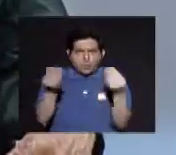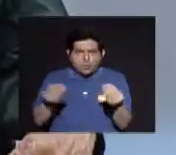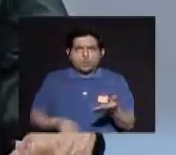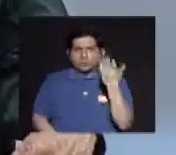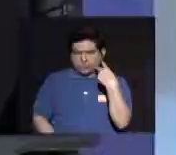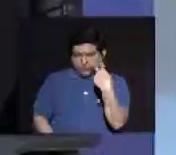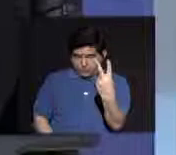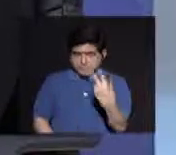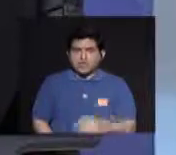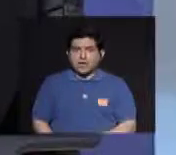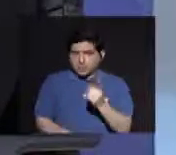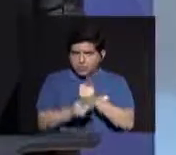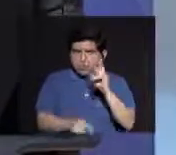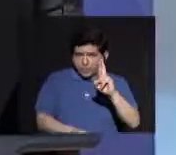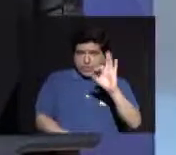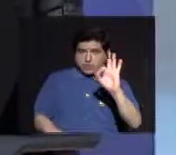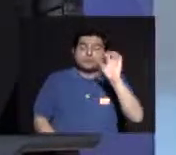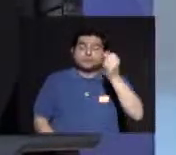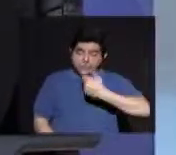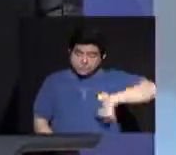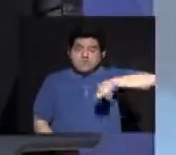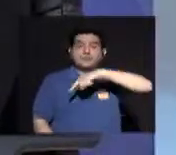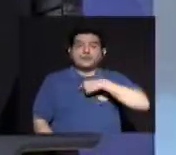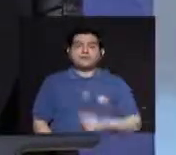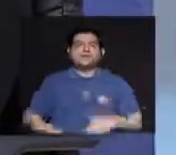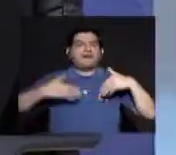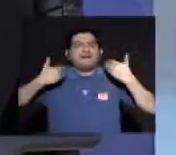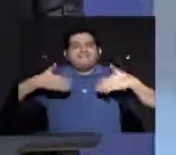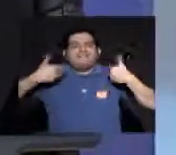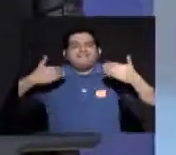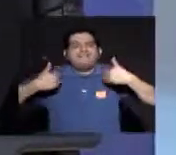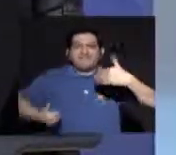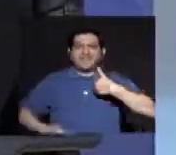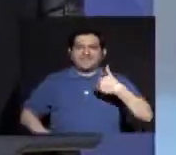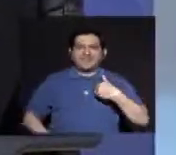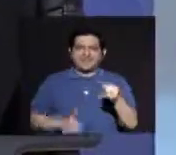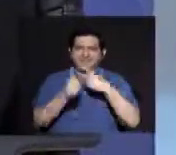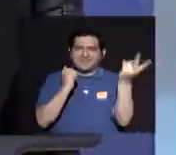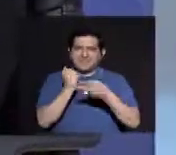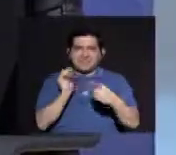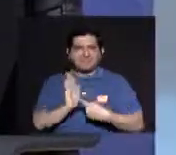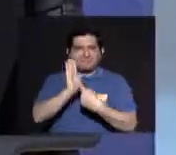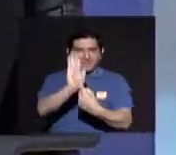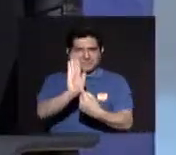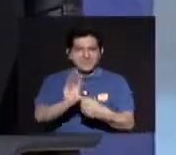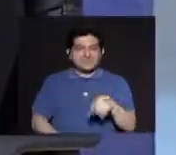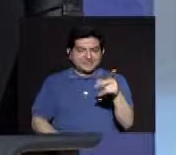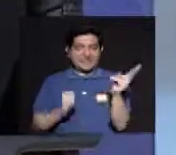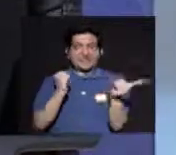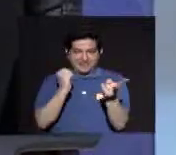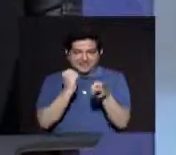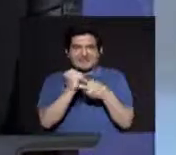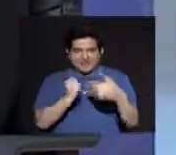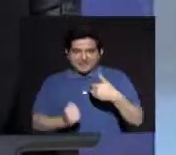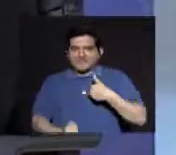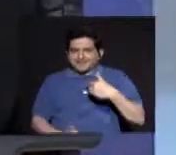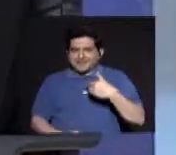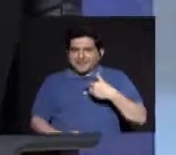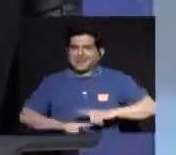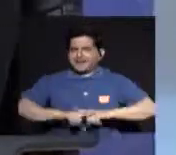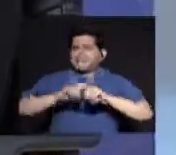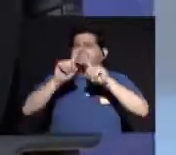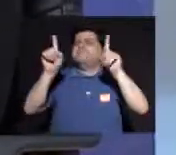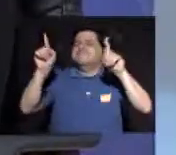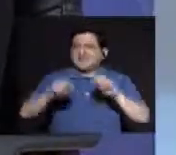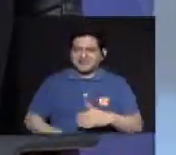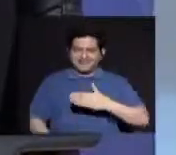audiovisual, Rocío. Así es, como siempre para nosotros es motivo de mucha alegría cuando tenemos un estreno y en esta ocasión pues tenemos un estreno un tanto